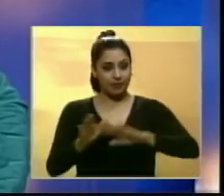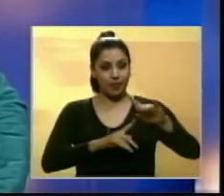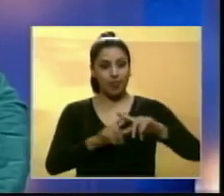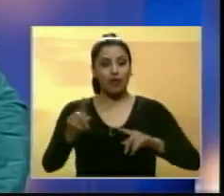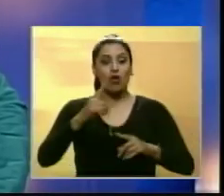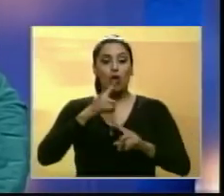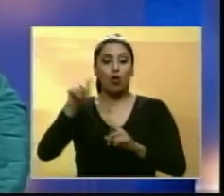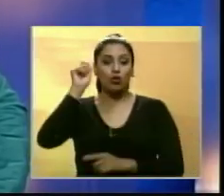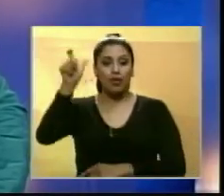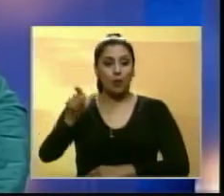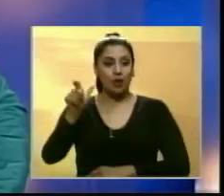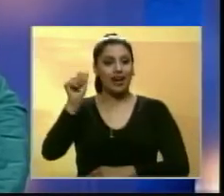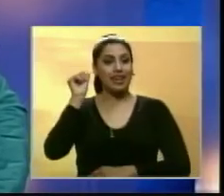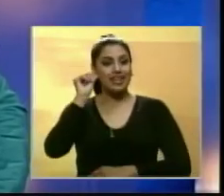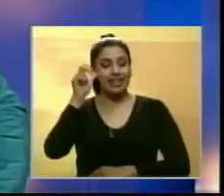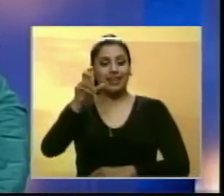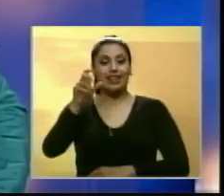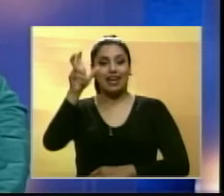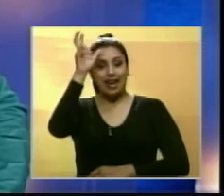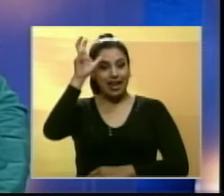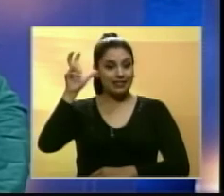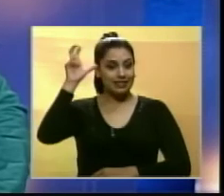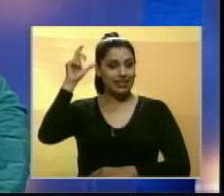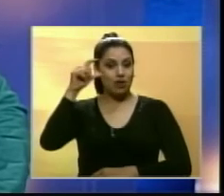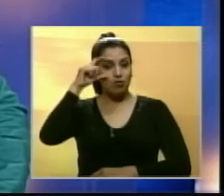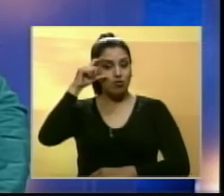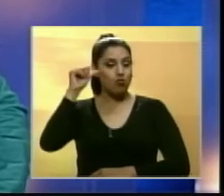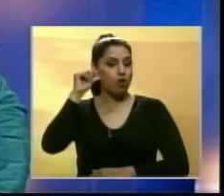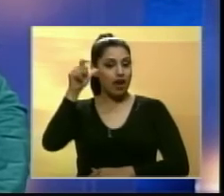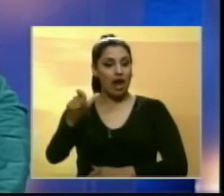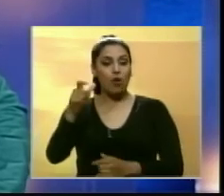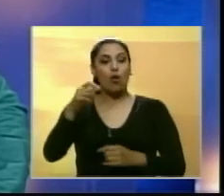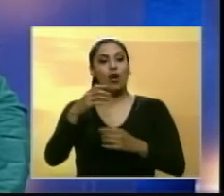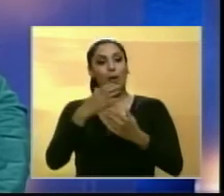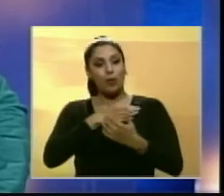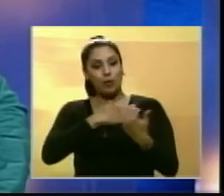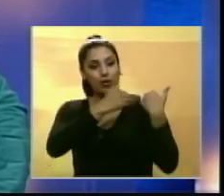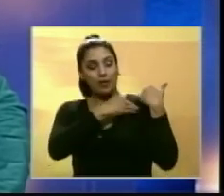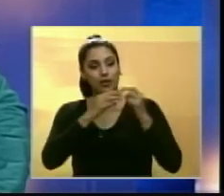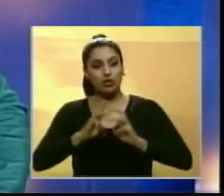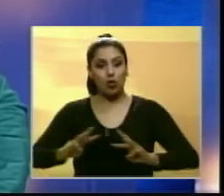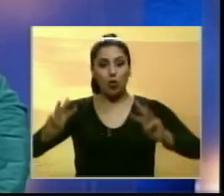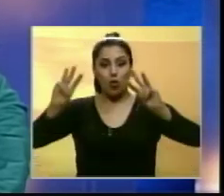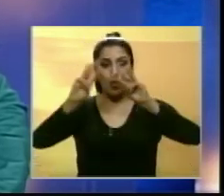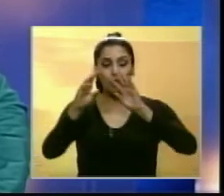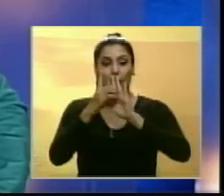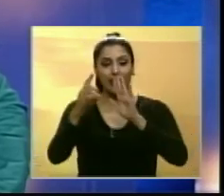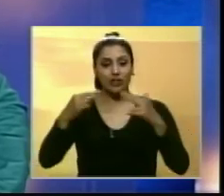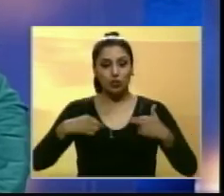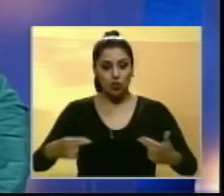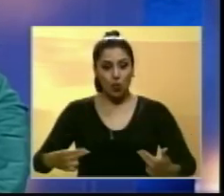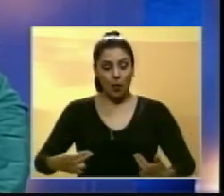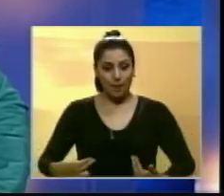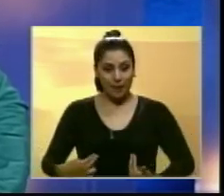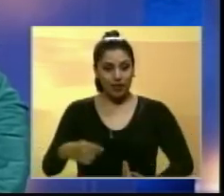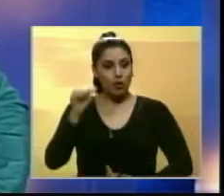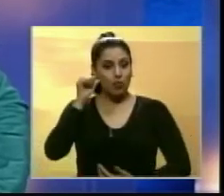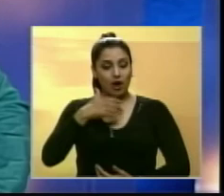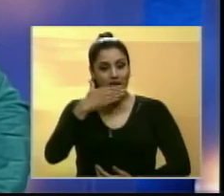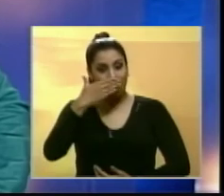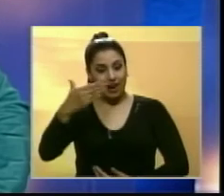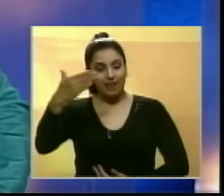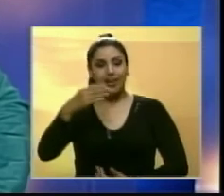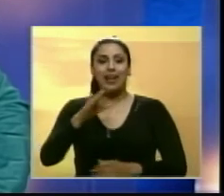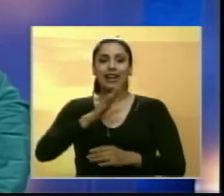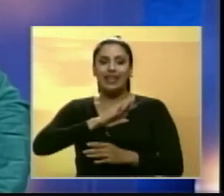Según Delcy Rodríguez, canciller de la República, el alto comisionado de la Organización de Naciones Unidas para los Derechos Humanos, Zeid Ra'ad al-Hussein,